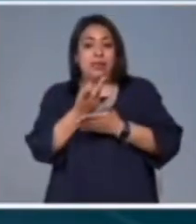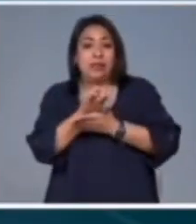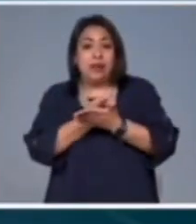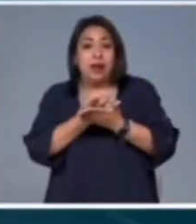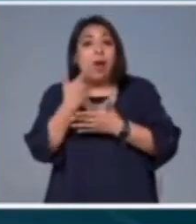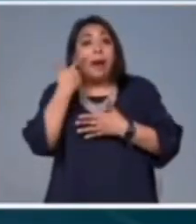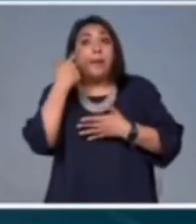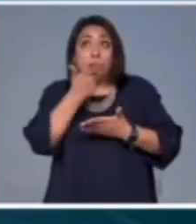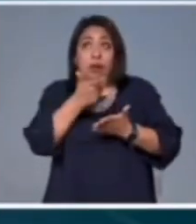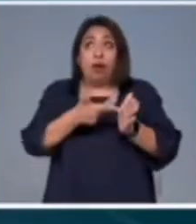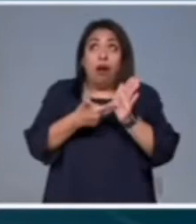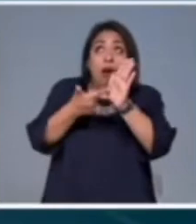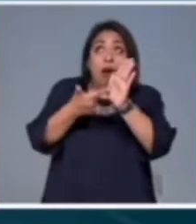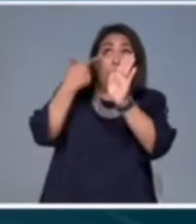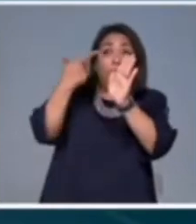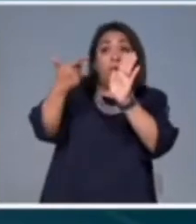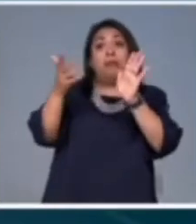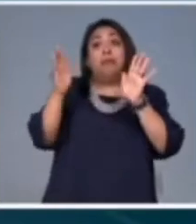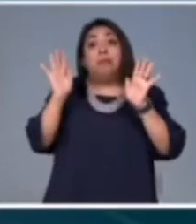la estatua.